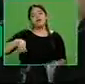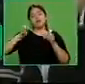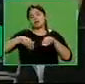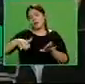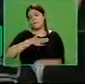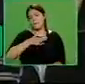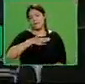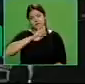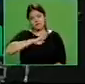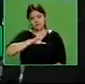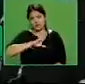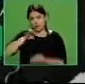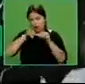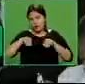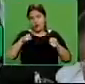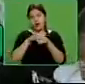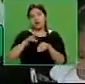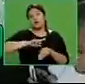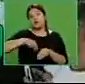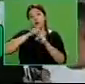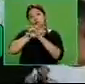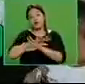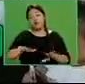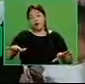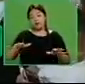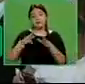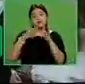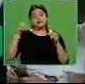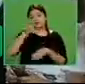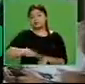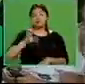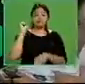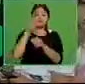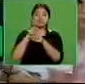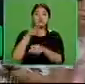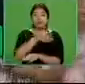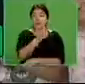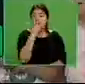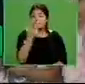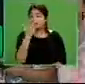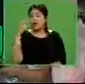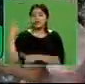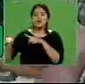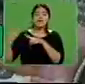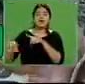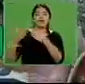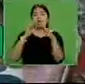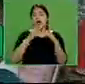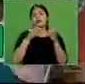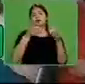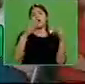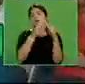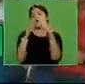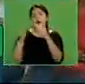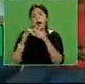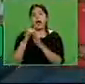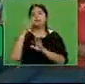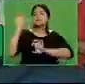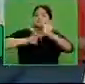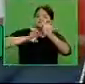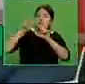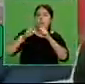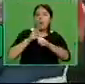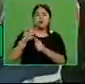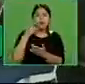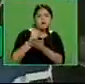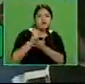tierra. Nosotros hemos estado desplegados, vicepresidente, en todo el estado. Hemos visitado diferentes comunidades, entregando viviendas, inspeccionando